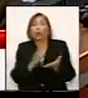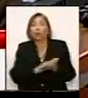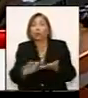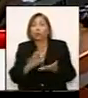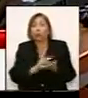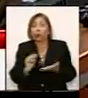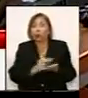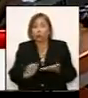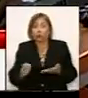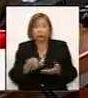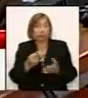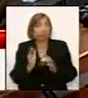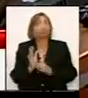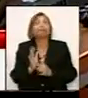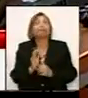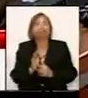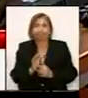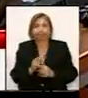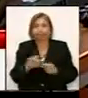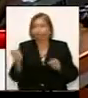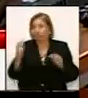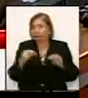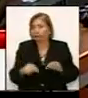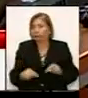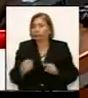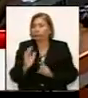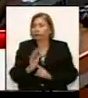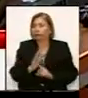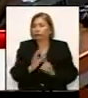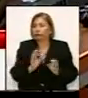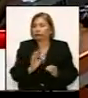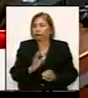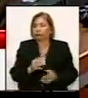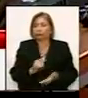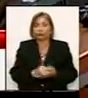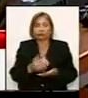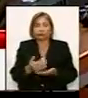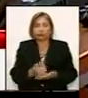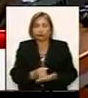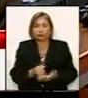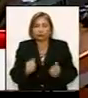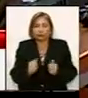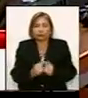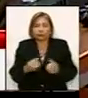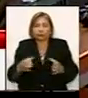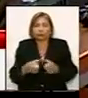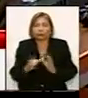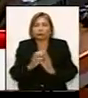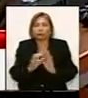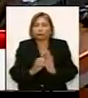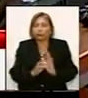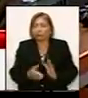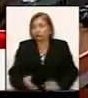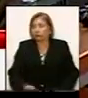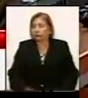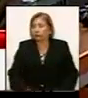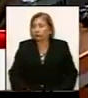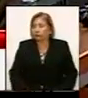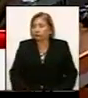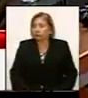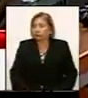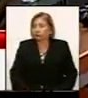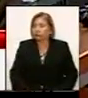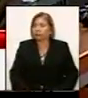han señalado en su oportunidad que han venido a esta subcomisión de acusaciones constitucionales. Creo